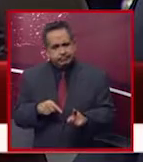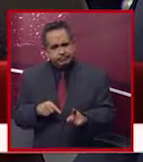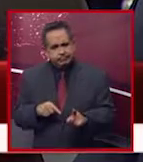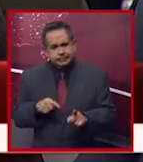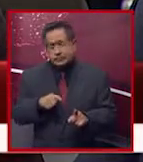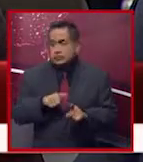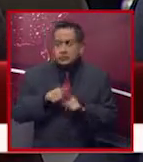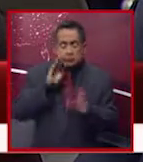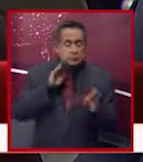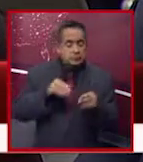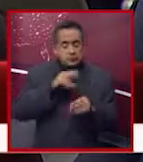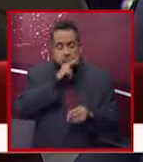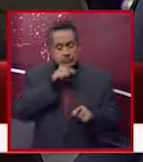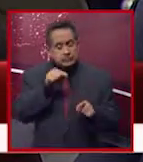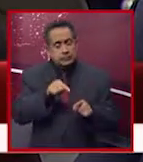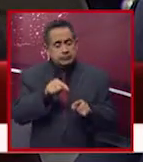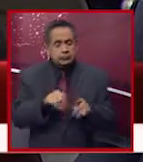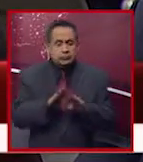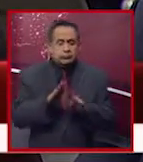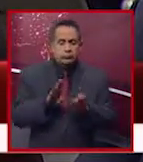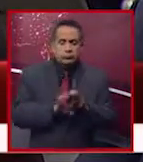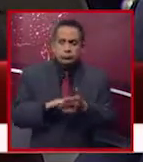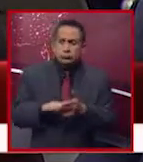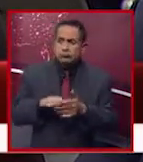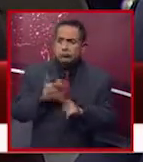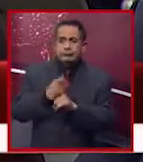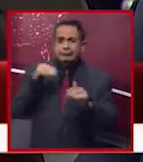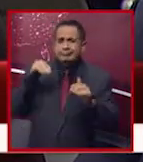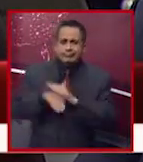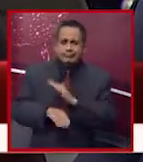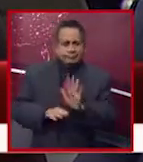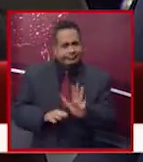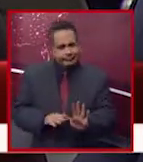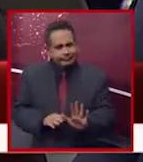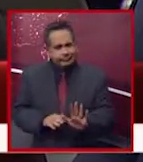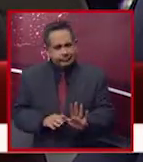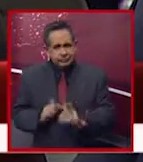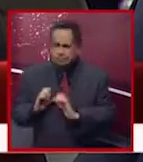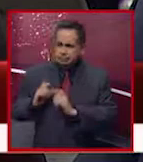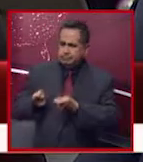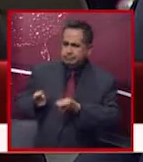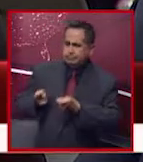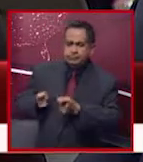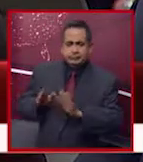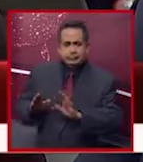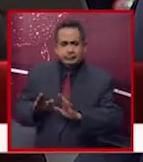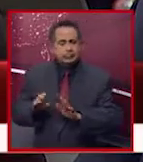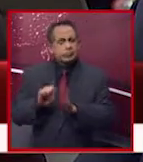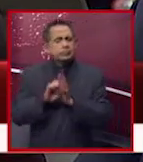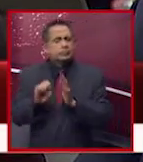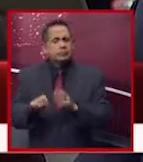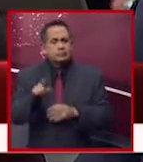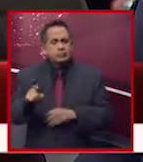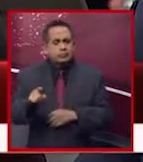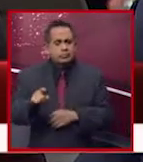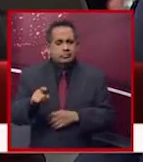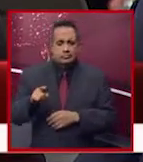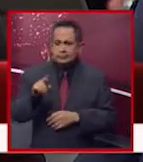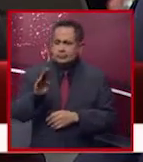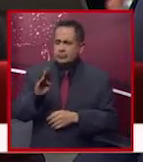más preocupada por evitar una caída libre, es decir, por mantener la tenencia de los